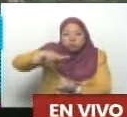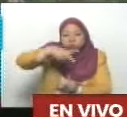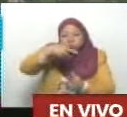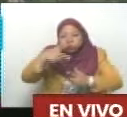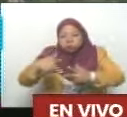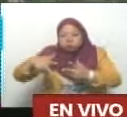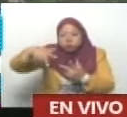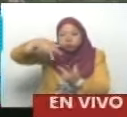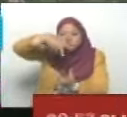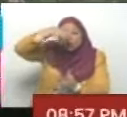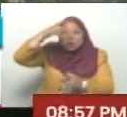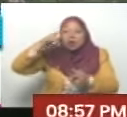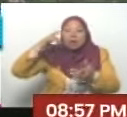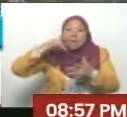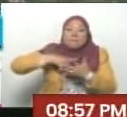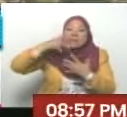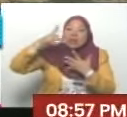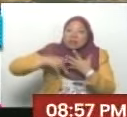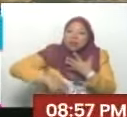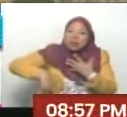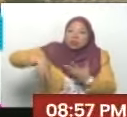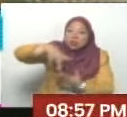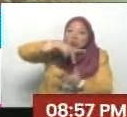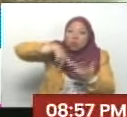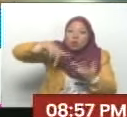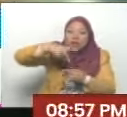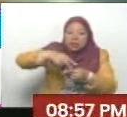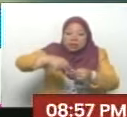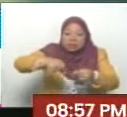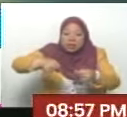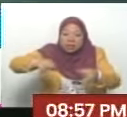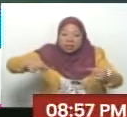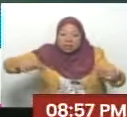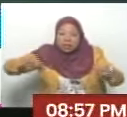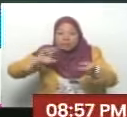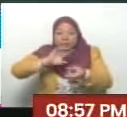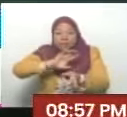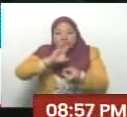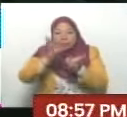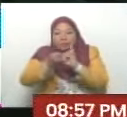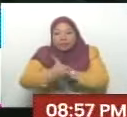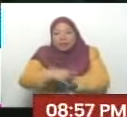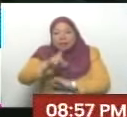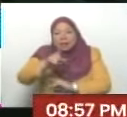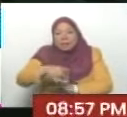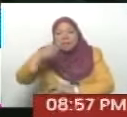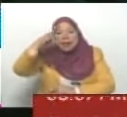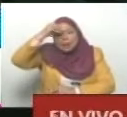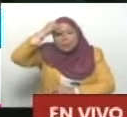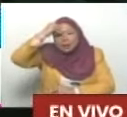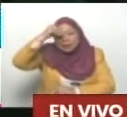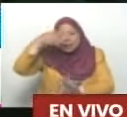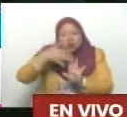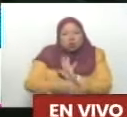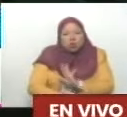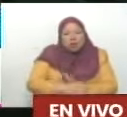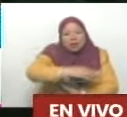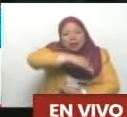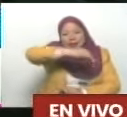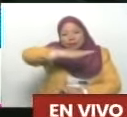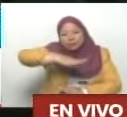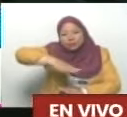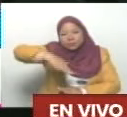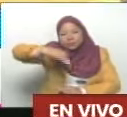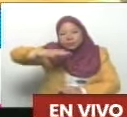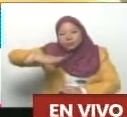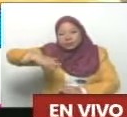los satélites y la planificación inclusive de la agricultura, de la oceanografía? Y particularmente, presidente, se logró firmar